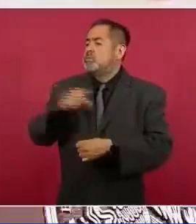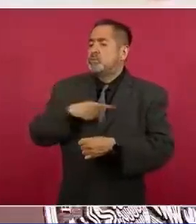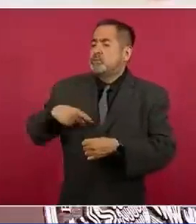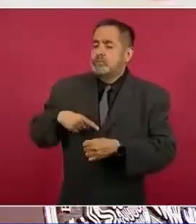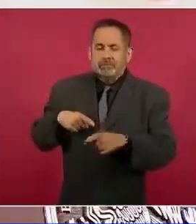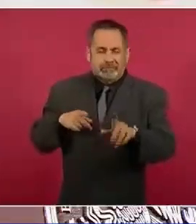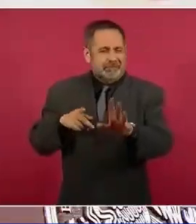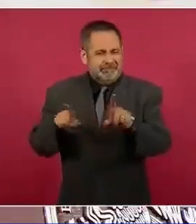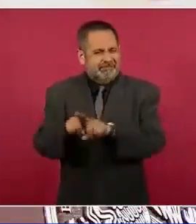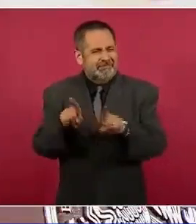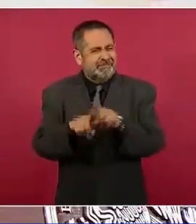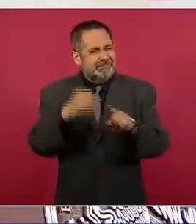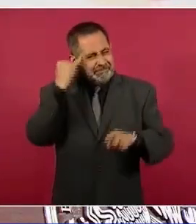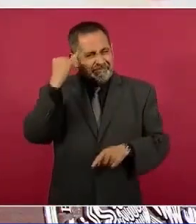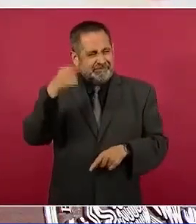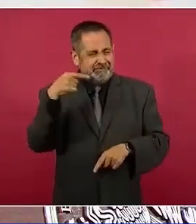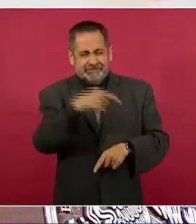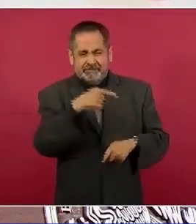nuestro país.